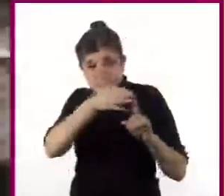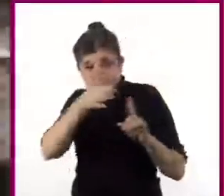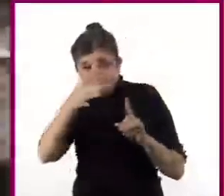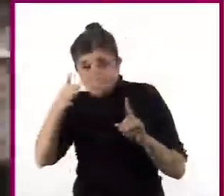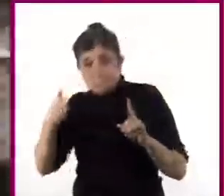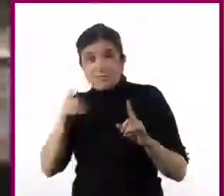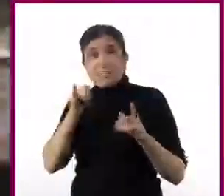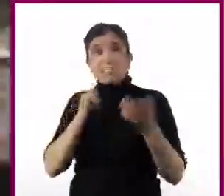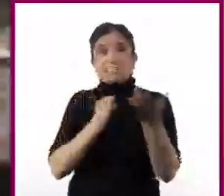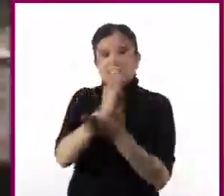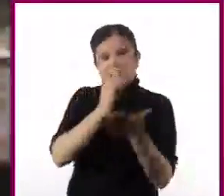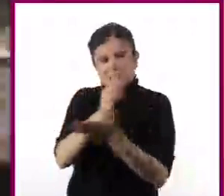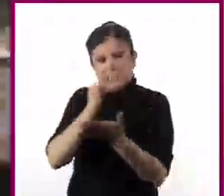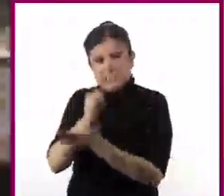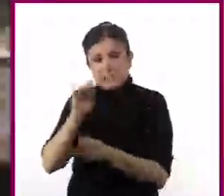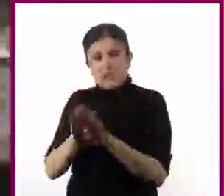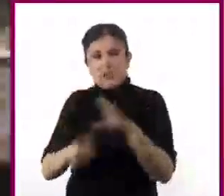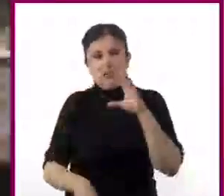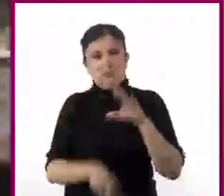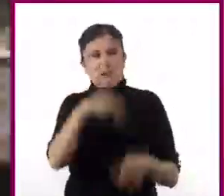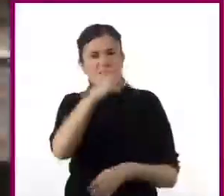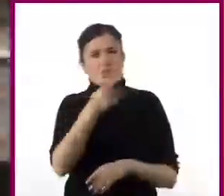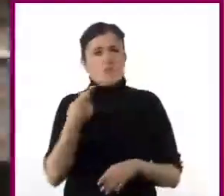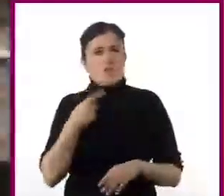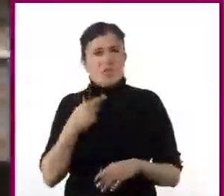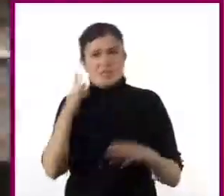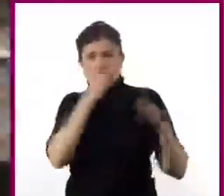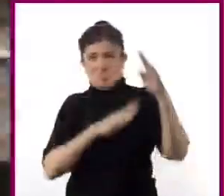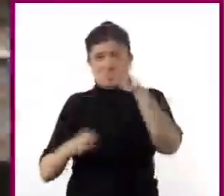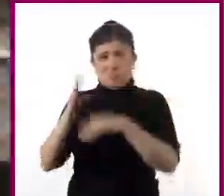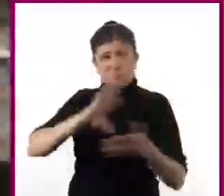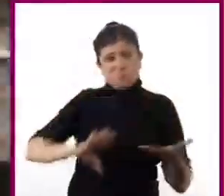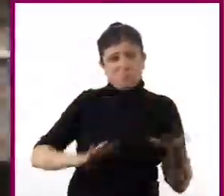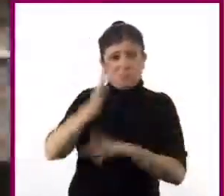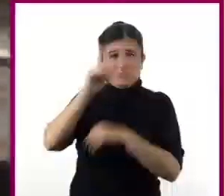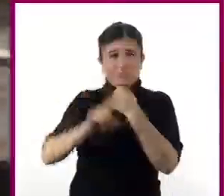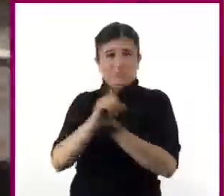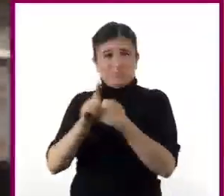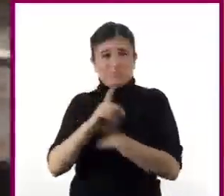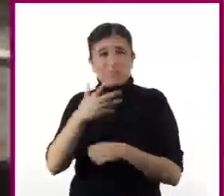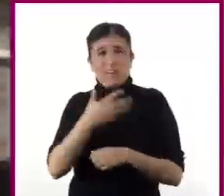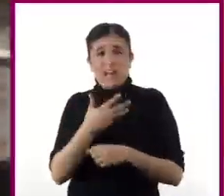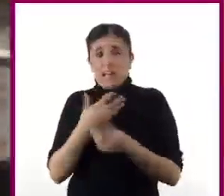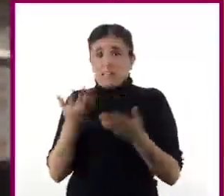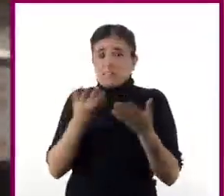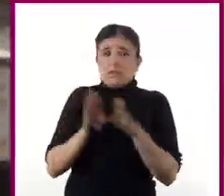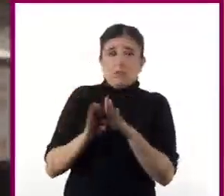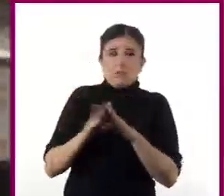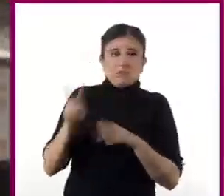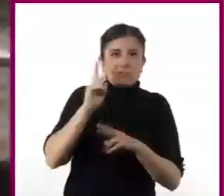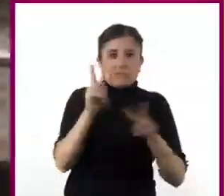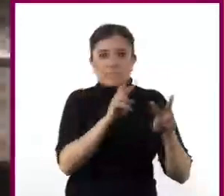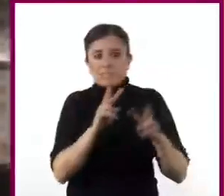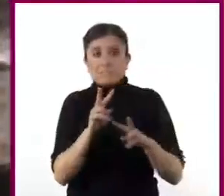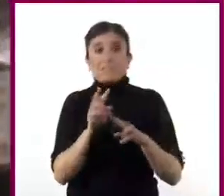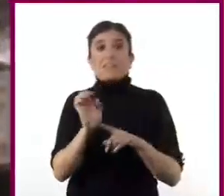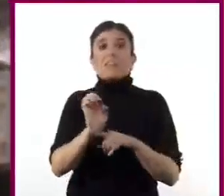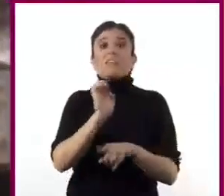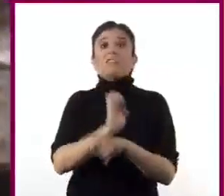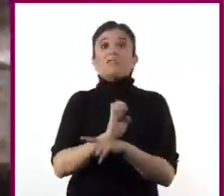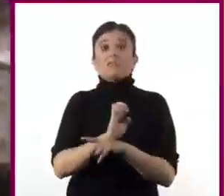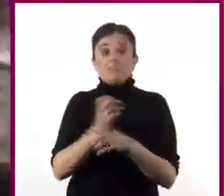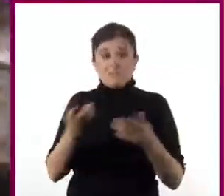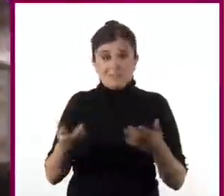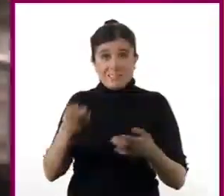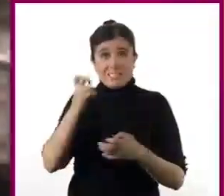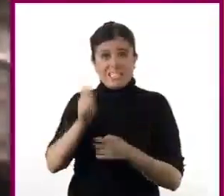coyuntura decisiva de vacío de poder, de crisis política que se presenta de manera inesperada y que entonces, incluso a